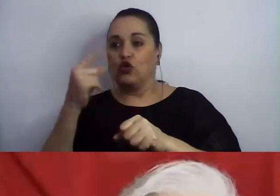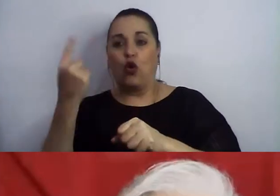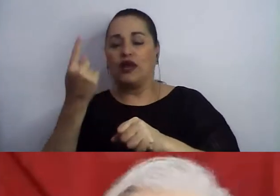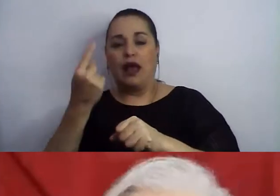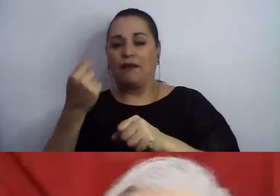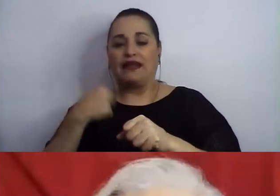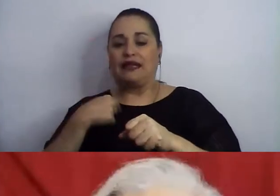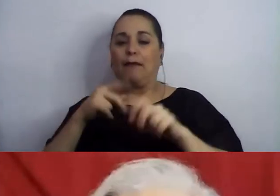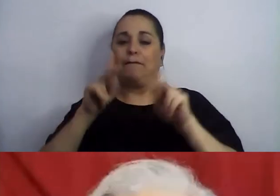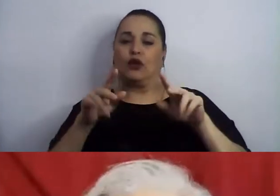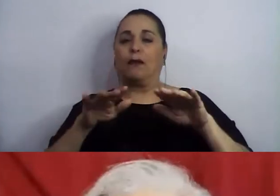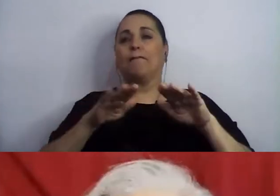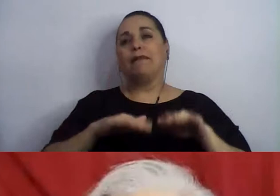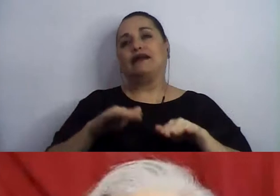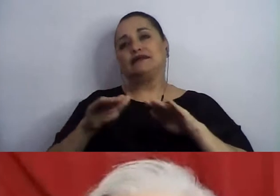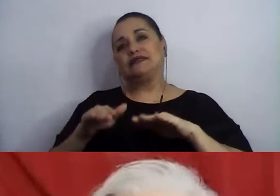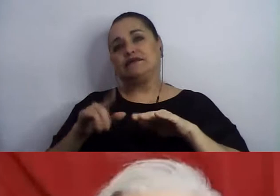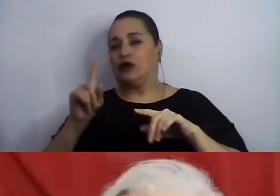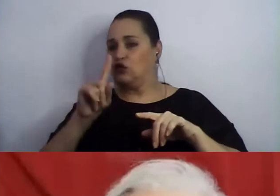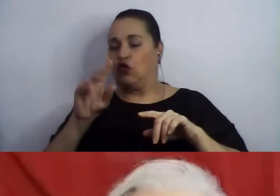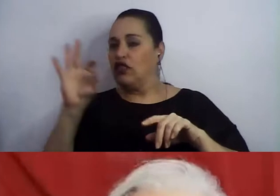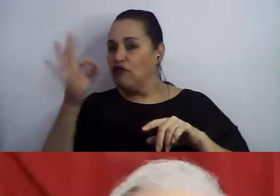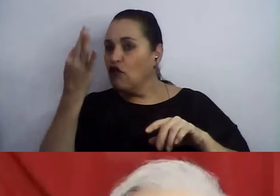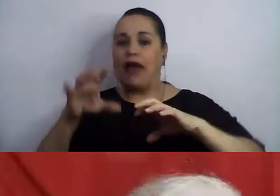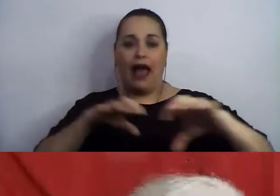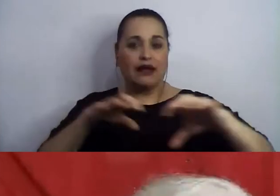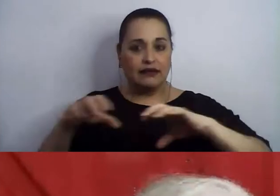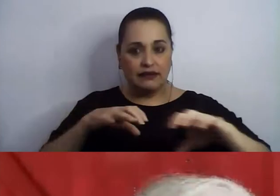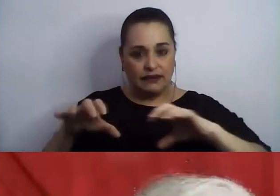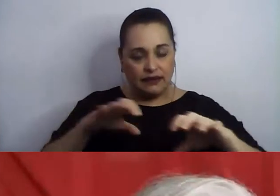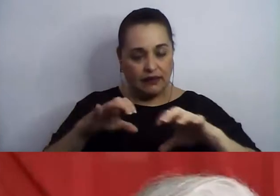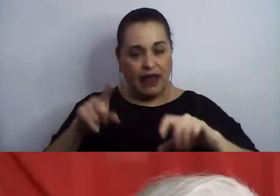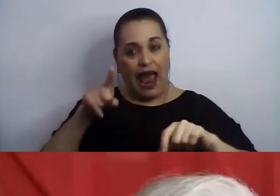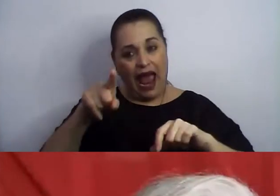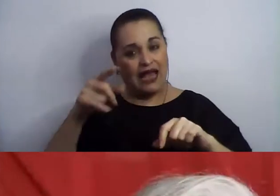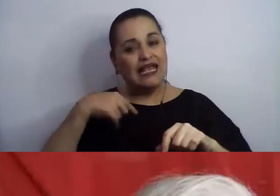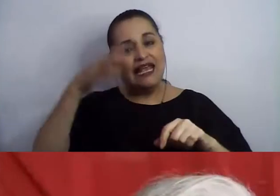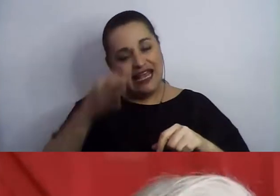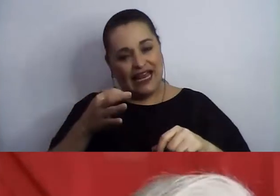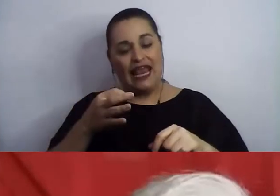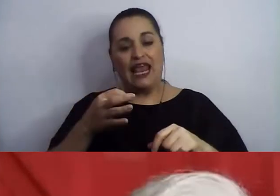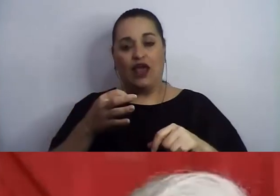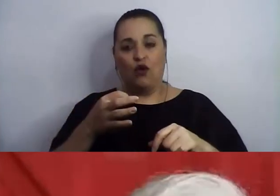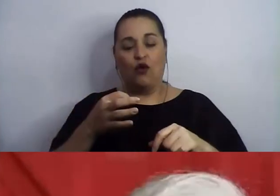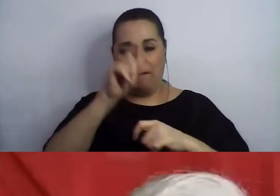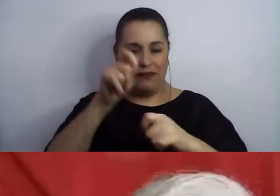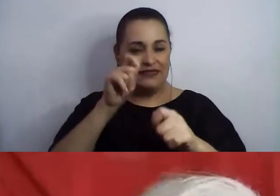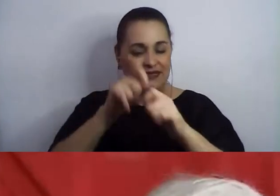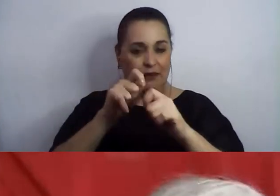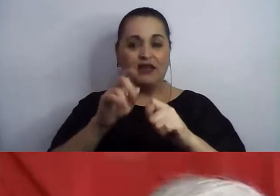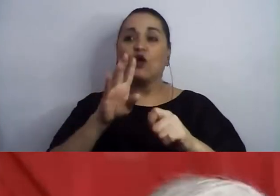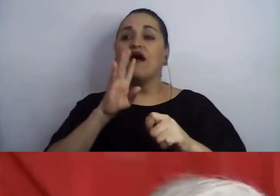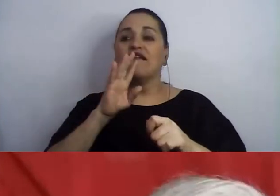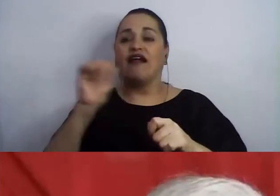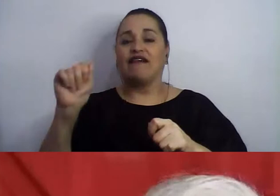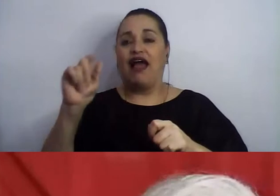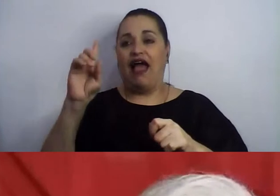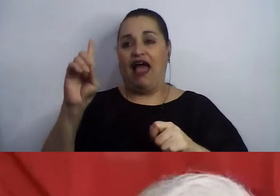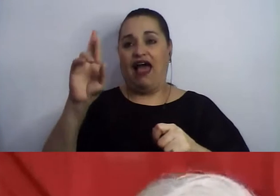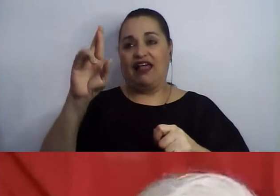pasivo, sino de manera activa. Y ahí creo que es precisamente cuando hablaba Adrián de